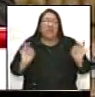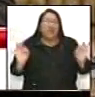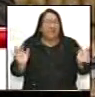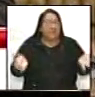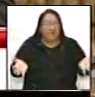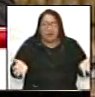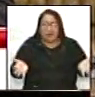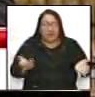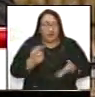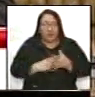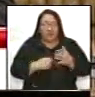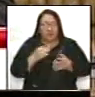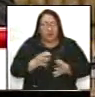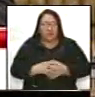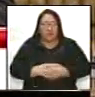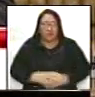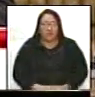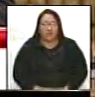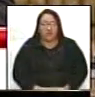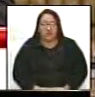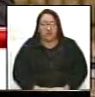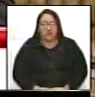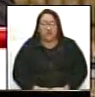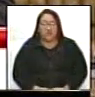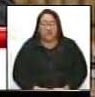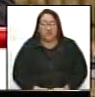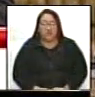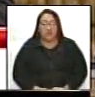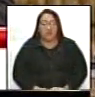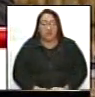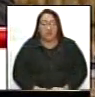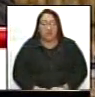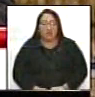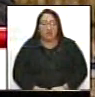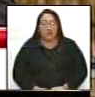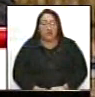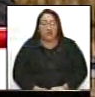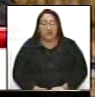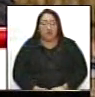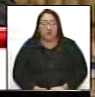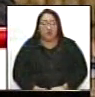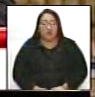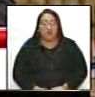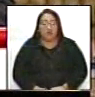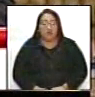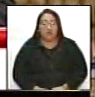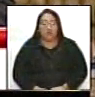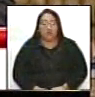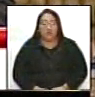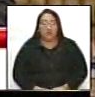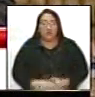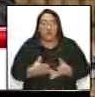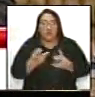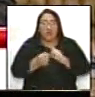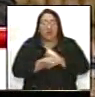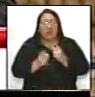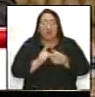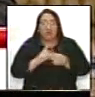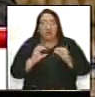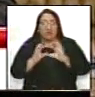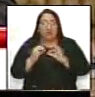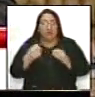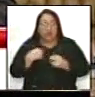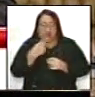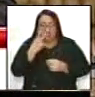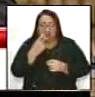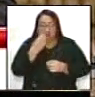que realmente acá nos quieren cambiar la historia. Entonces, la historia que hemos vivido, los